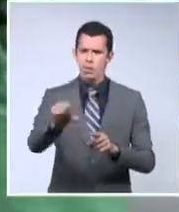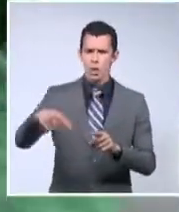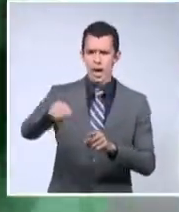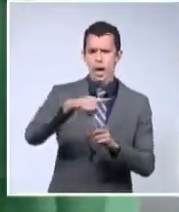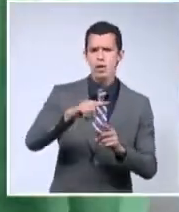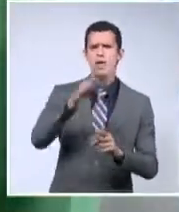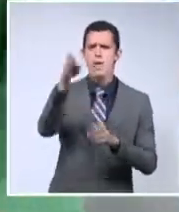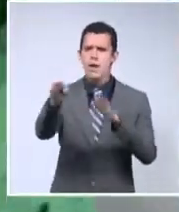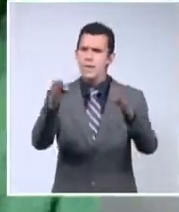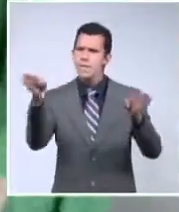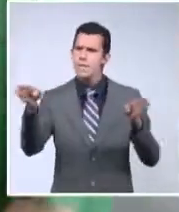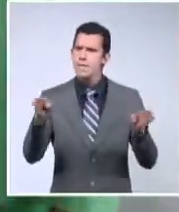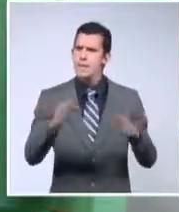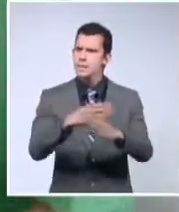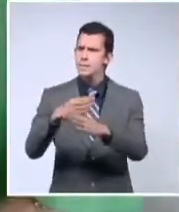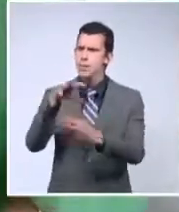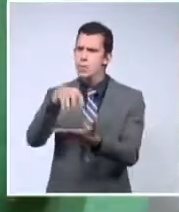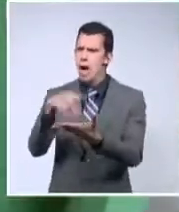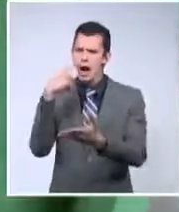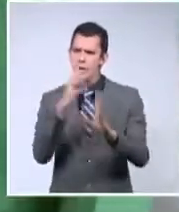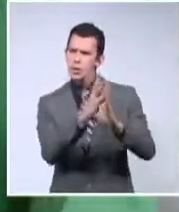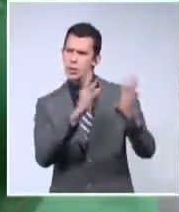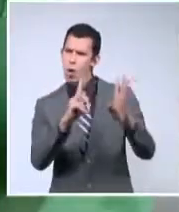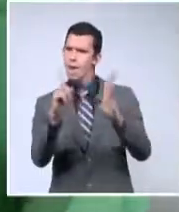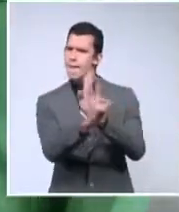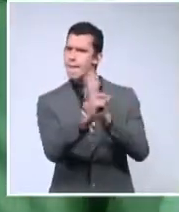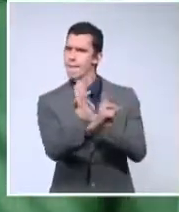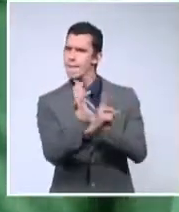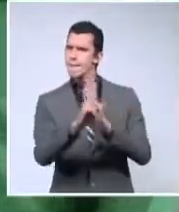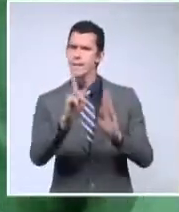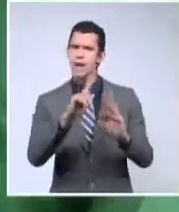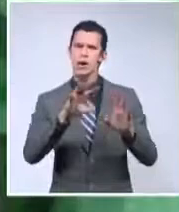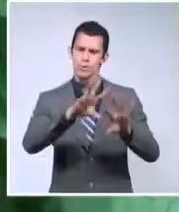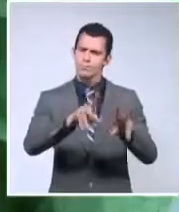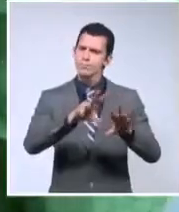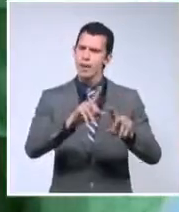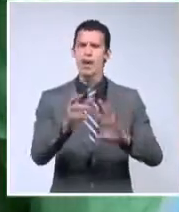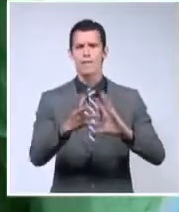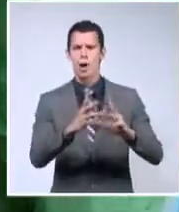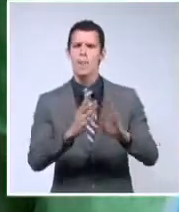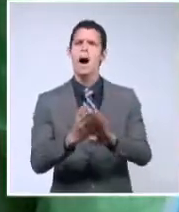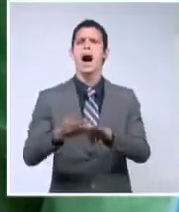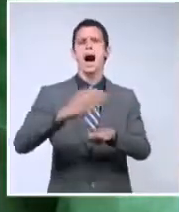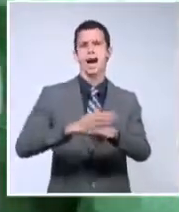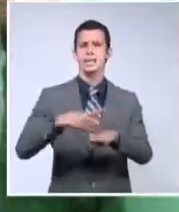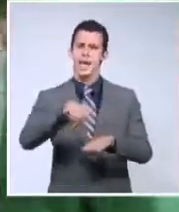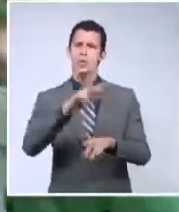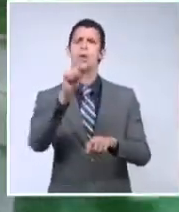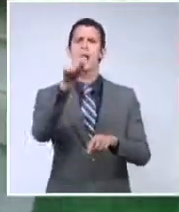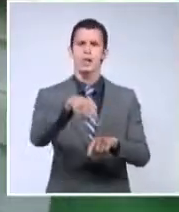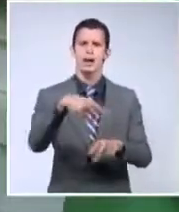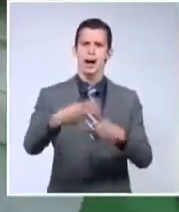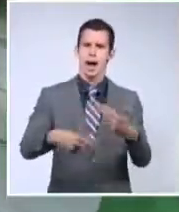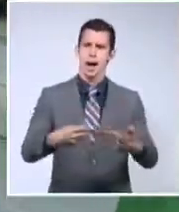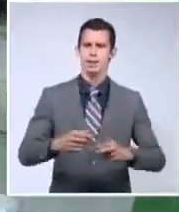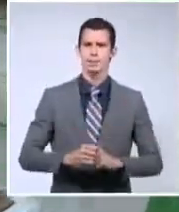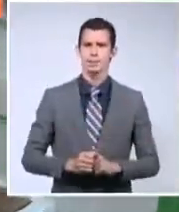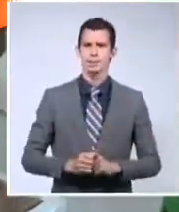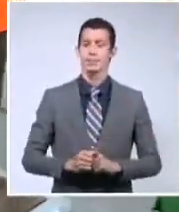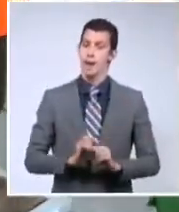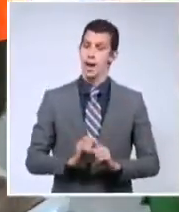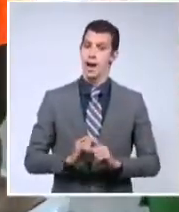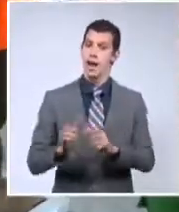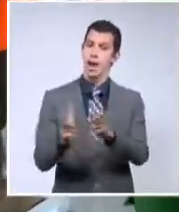Revolución, la condición Jóvenes por la Vida. Esta condición es otorgada por el Buró Nacional de la UJC a jóvenes con